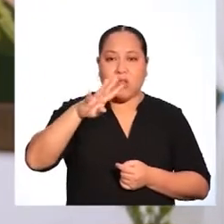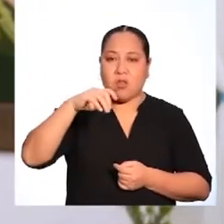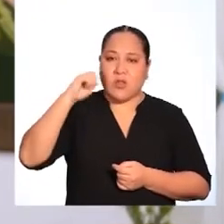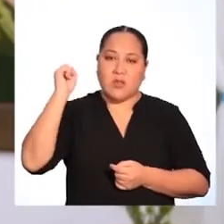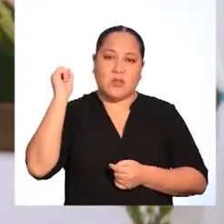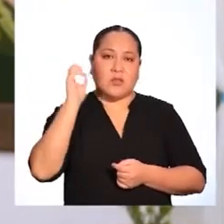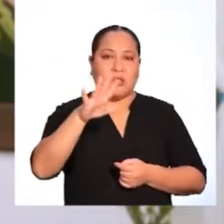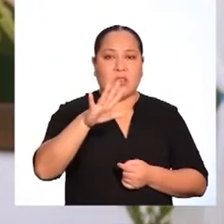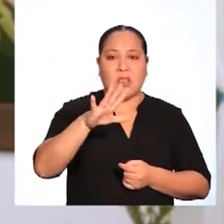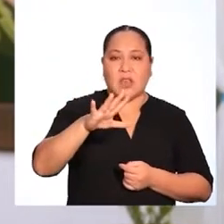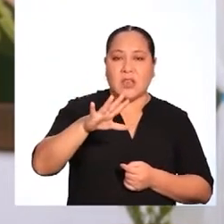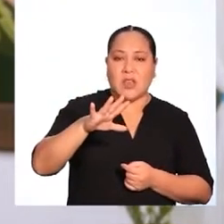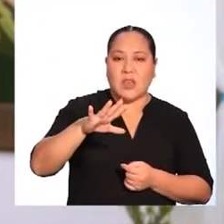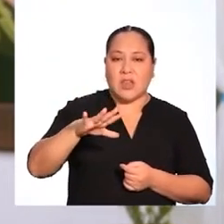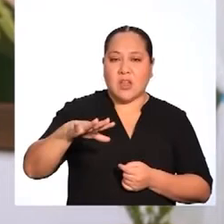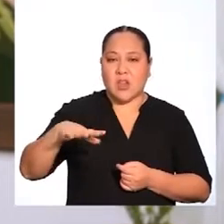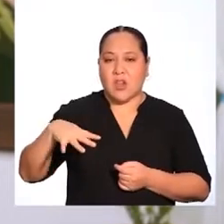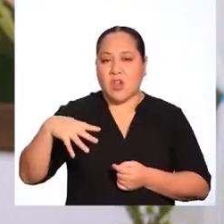234